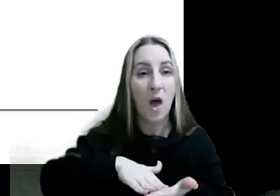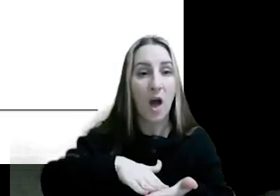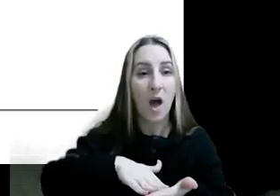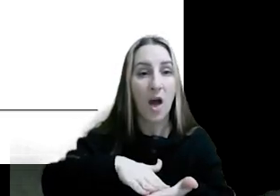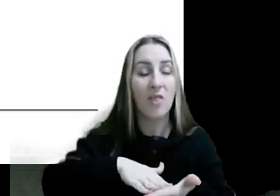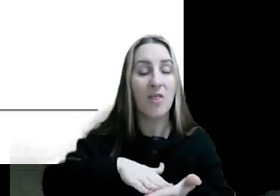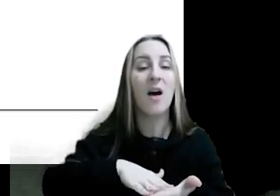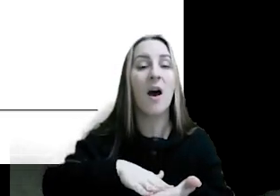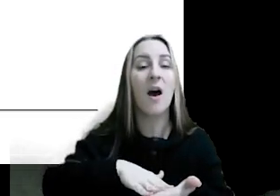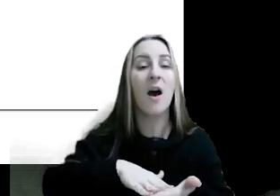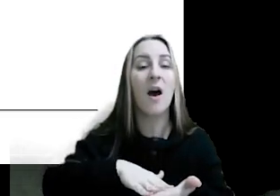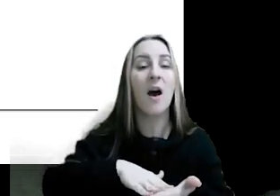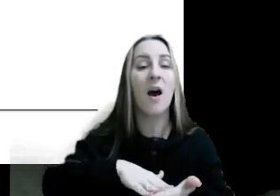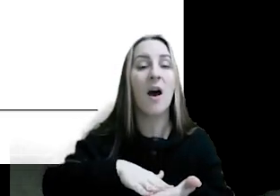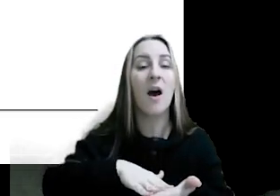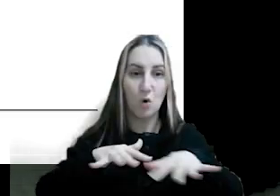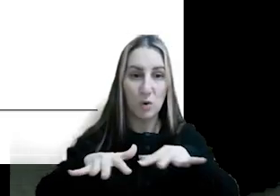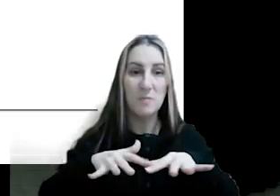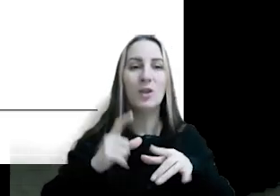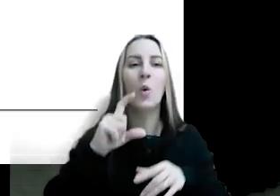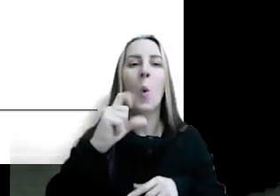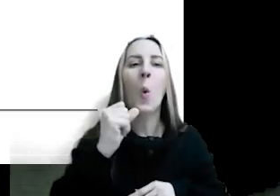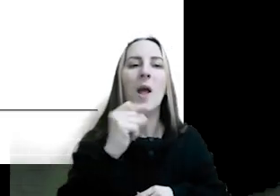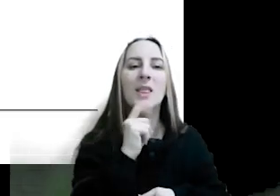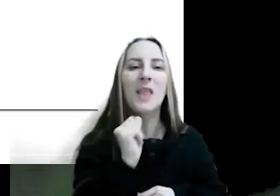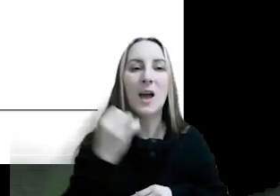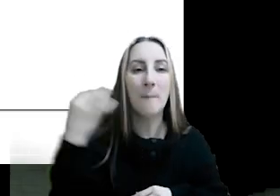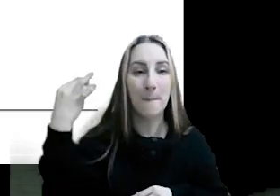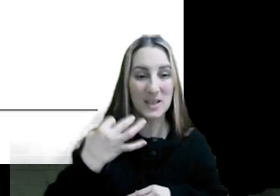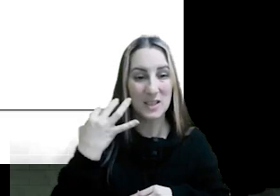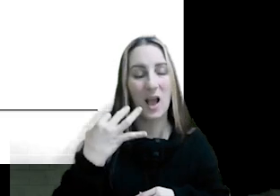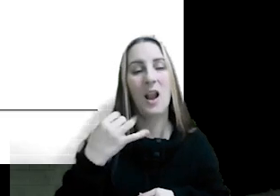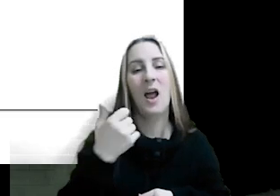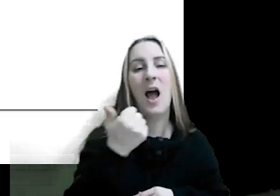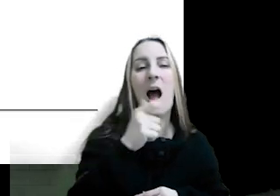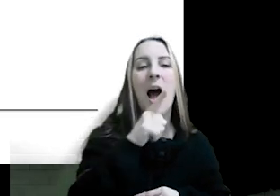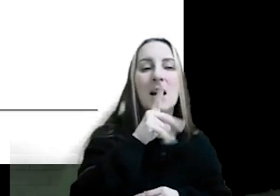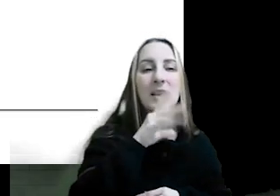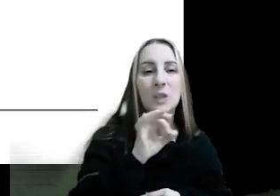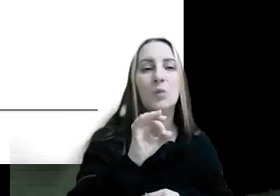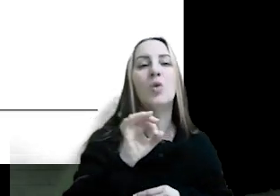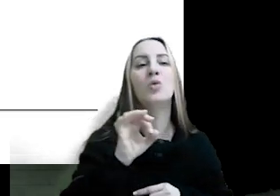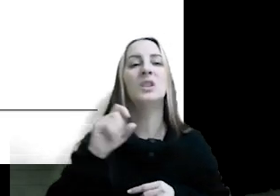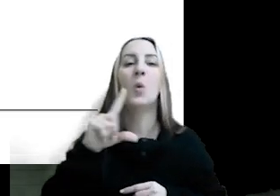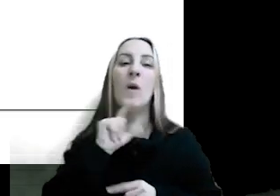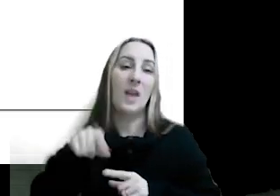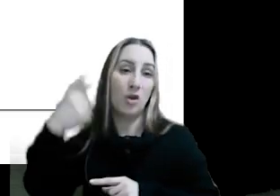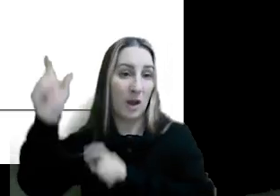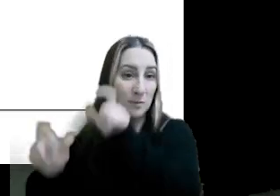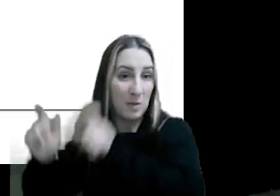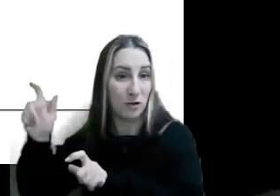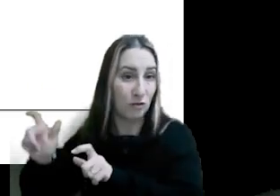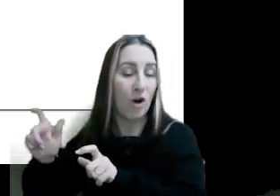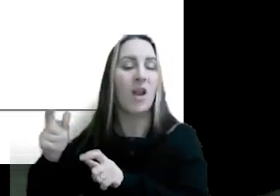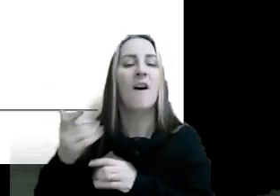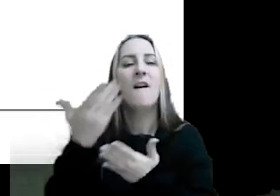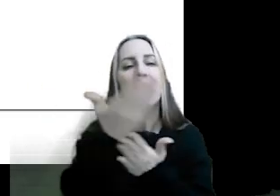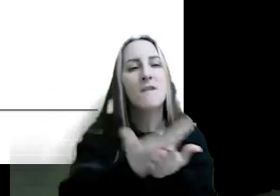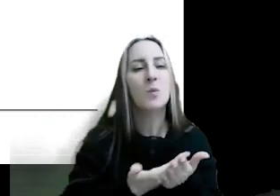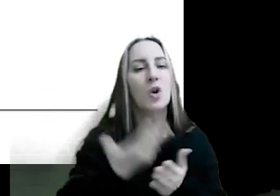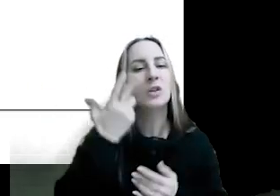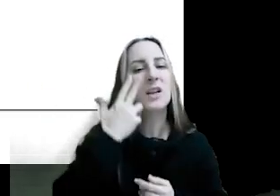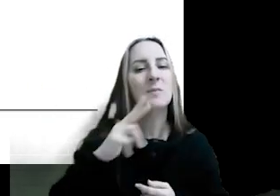movimientos en cuentas especiales de activos y cuentas comitentes mediante el formulario